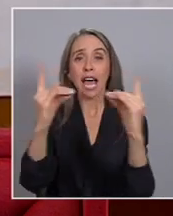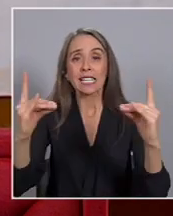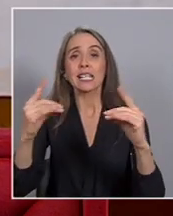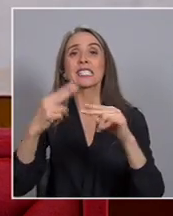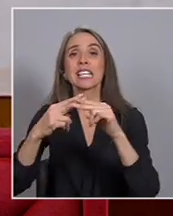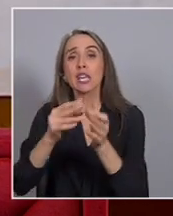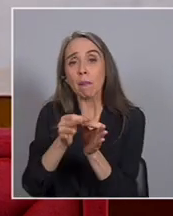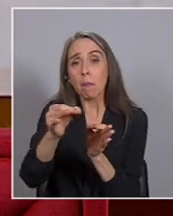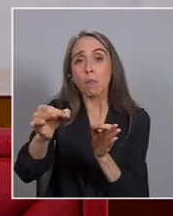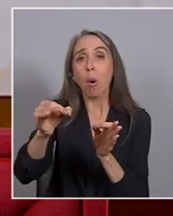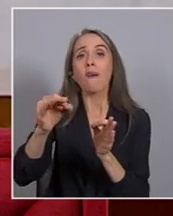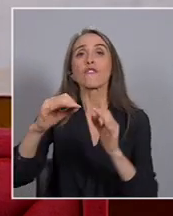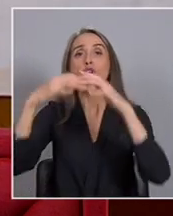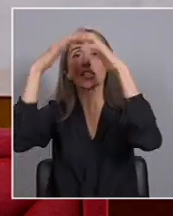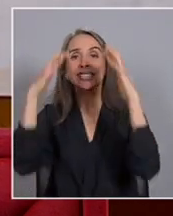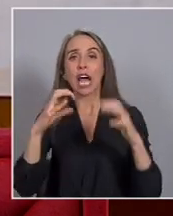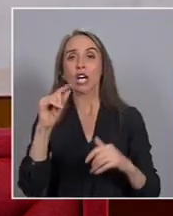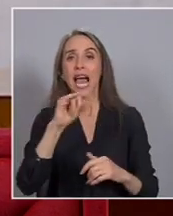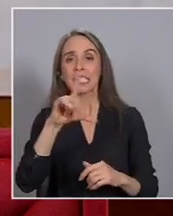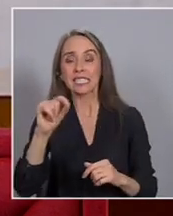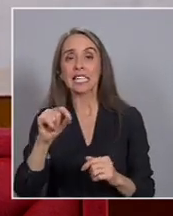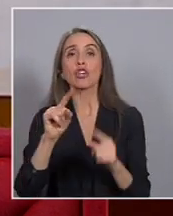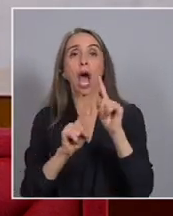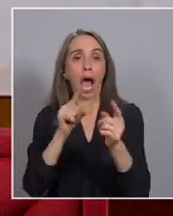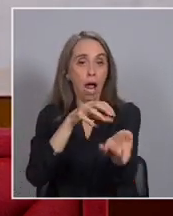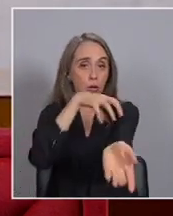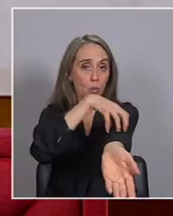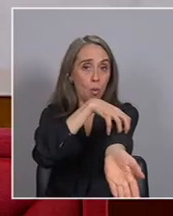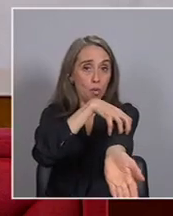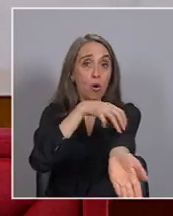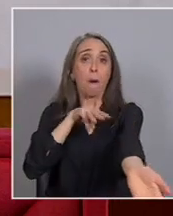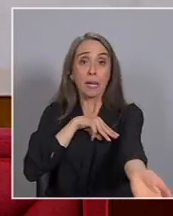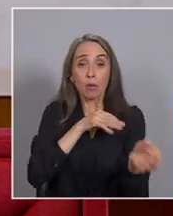Castillo, incluso en sectores de la región metropolitana, como Alhué.